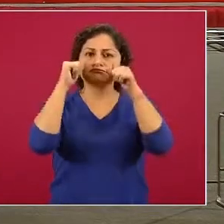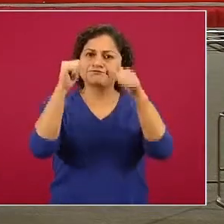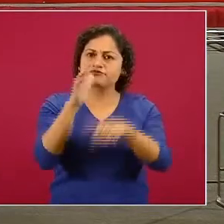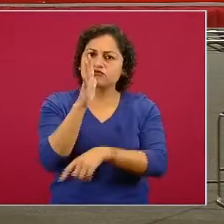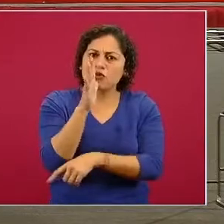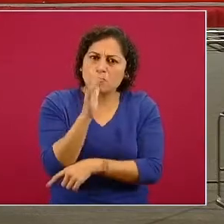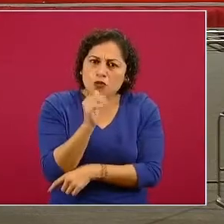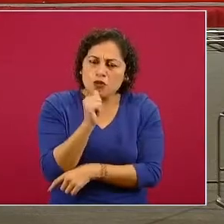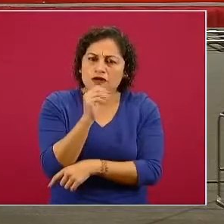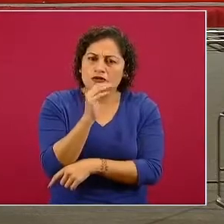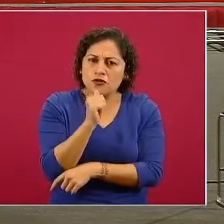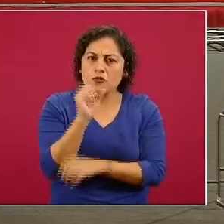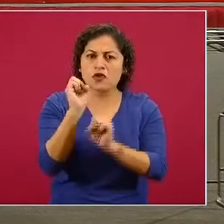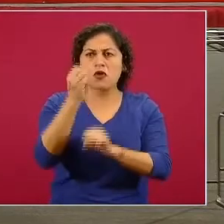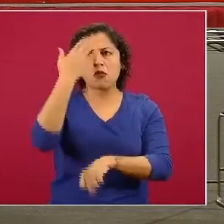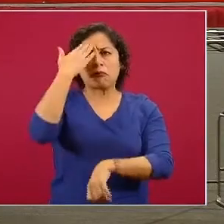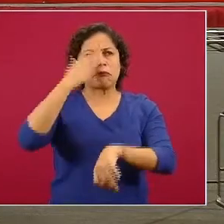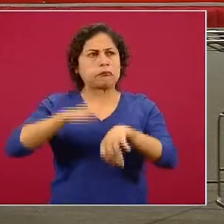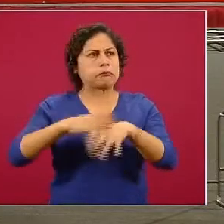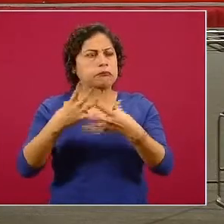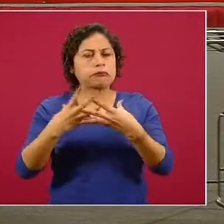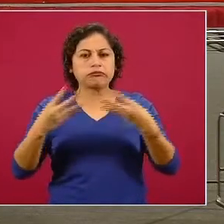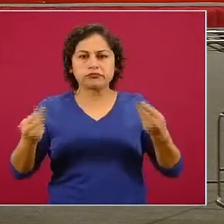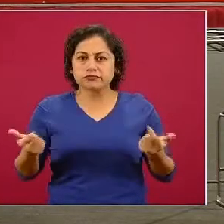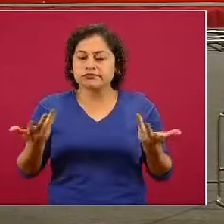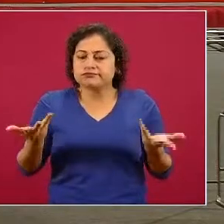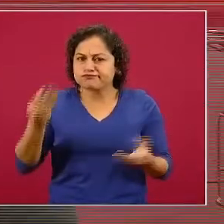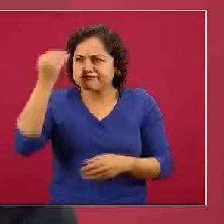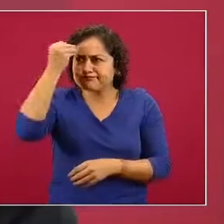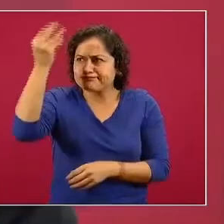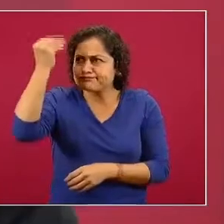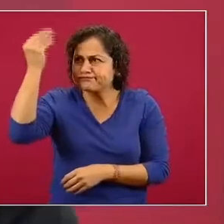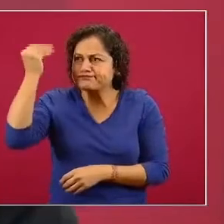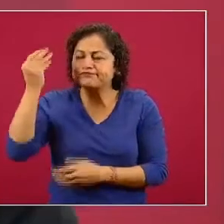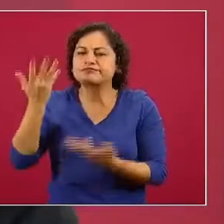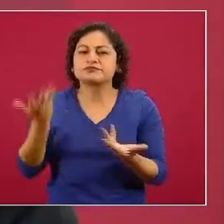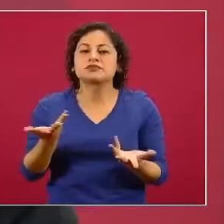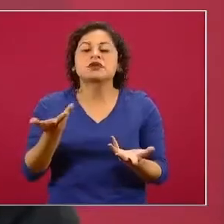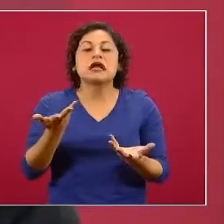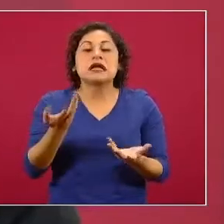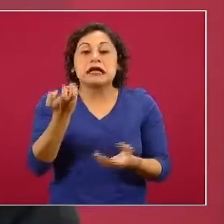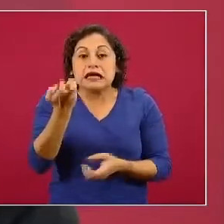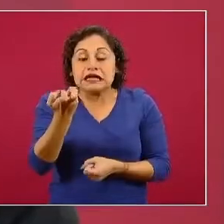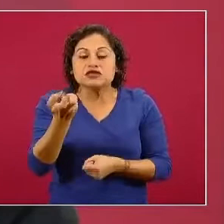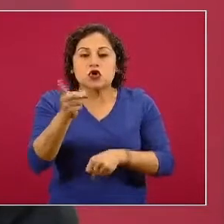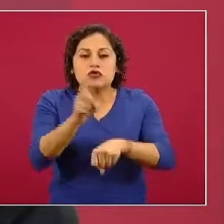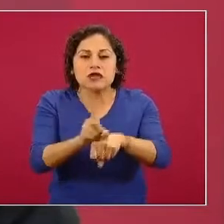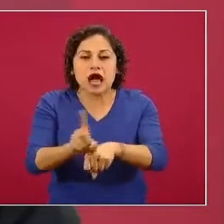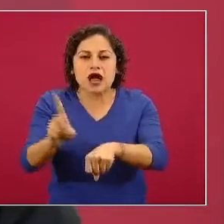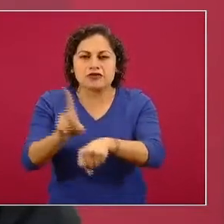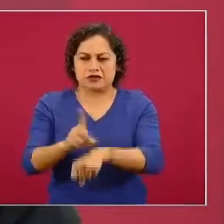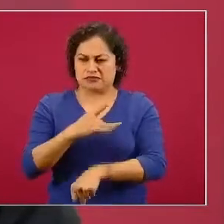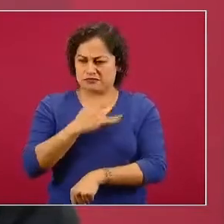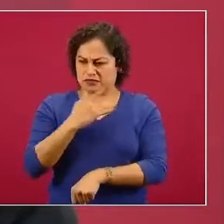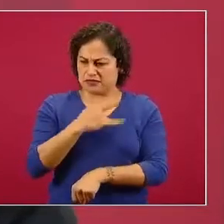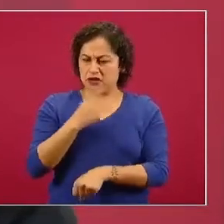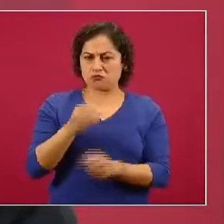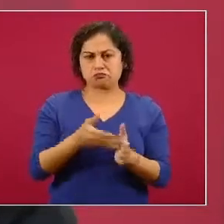memoria. Si esto sucede la mayor parte del día, casi todos los días, y en un periodo de